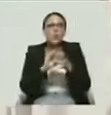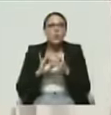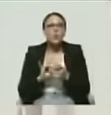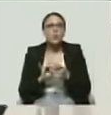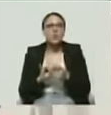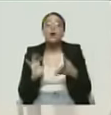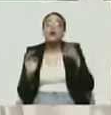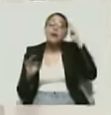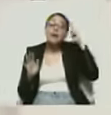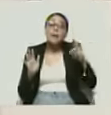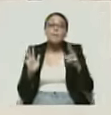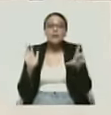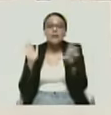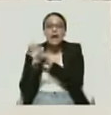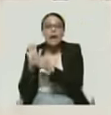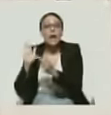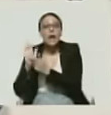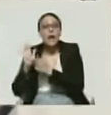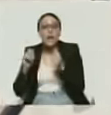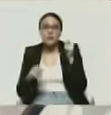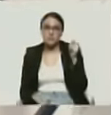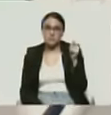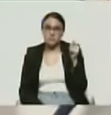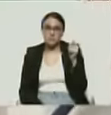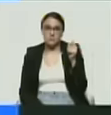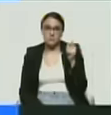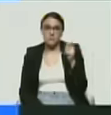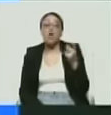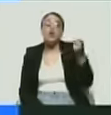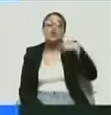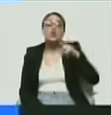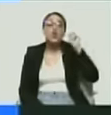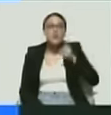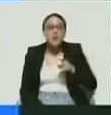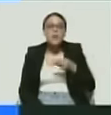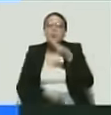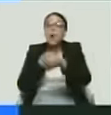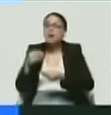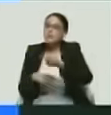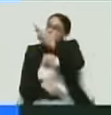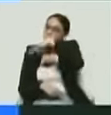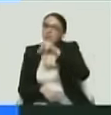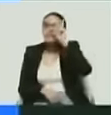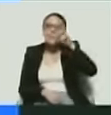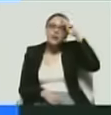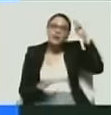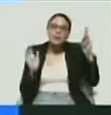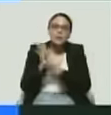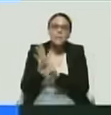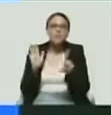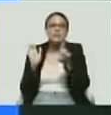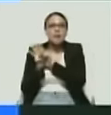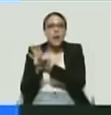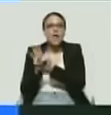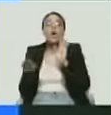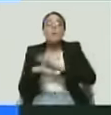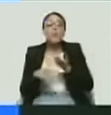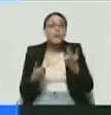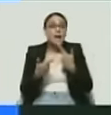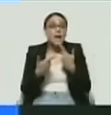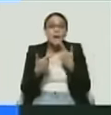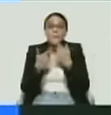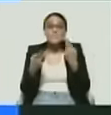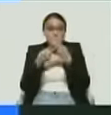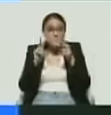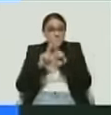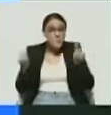no solamente la respetamos, hacemos que la respeten, porque la paz de la República ha sido mantenida por la